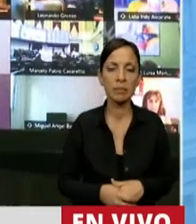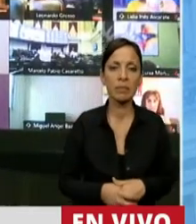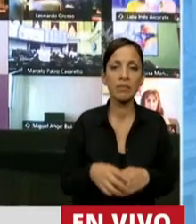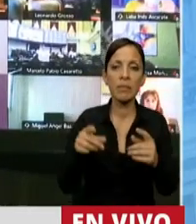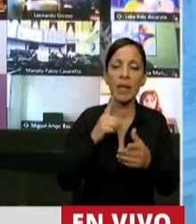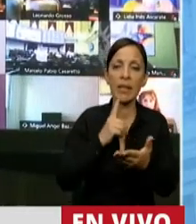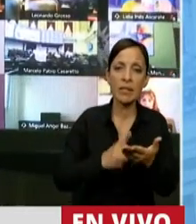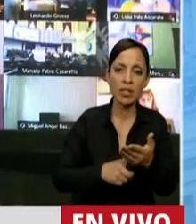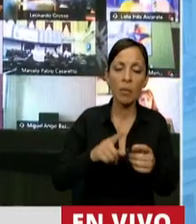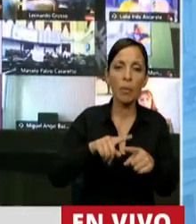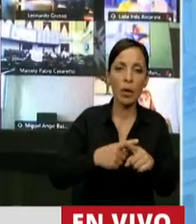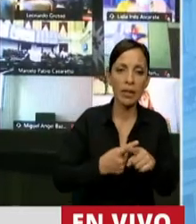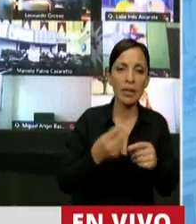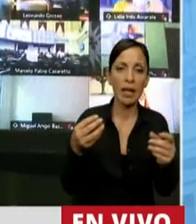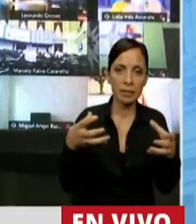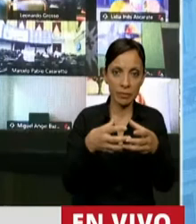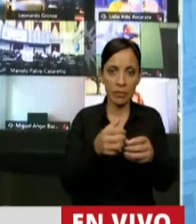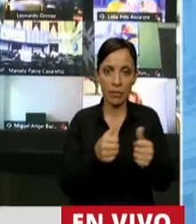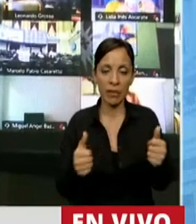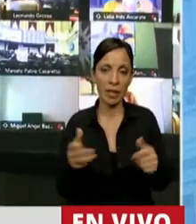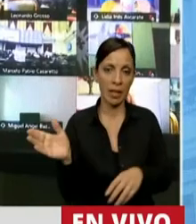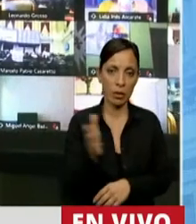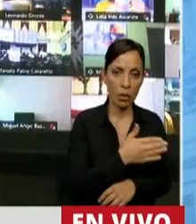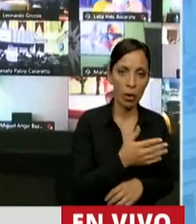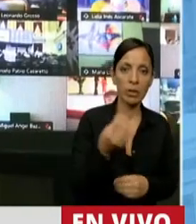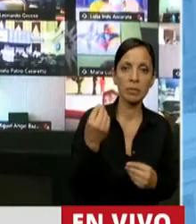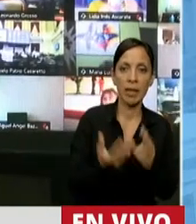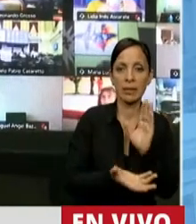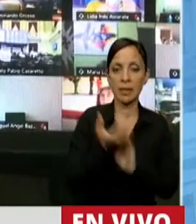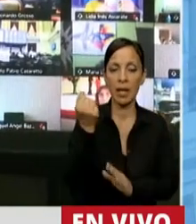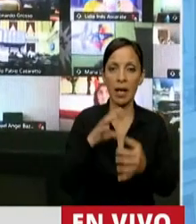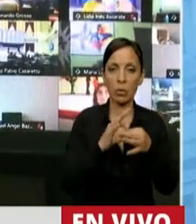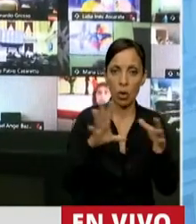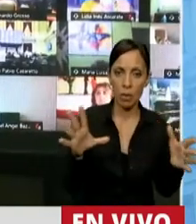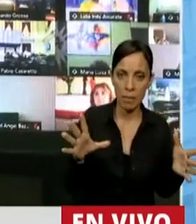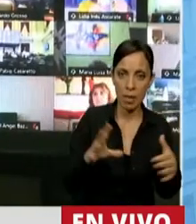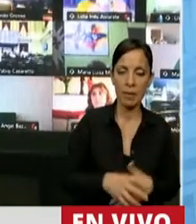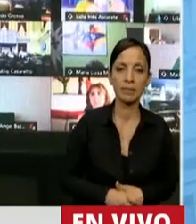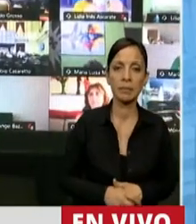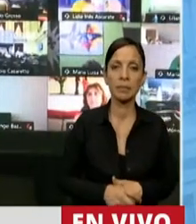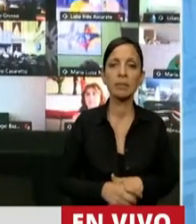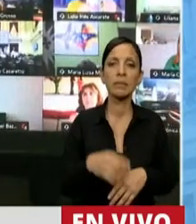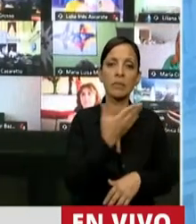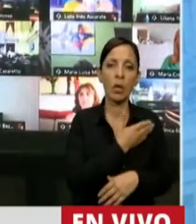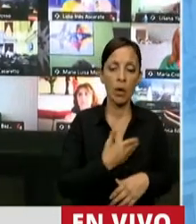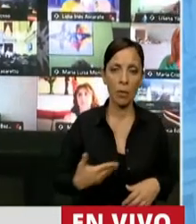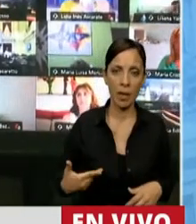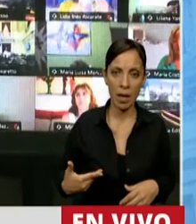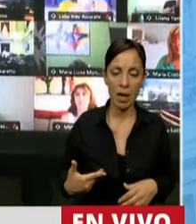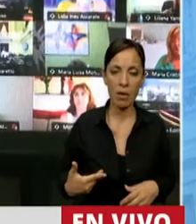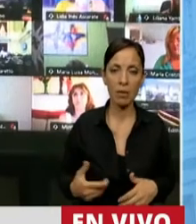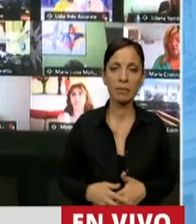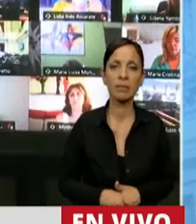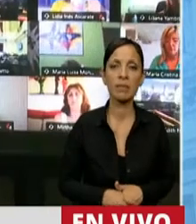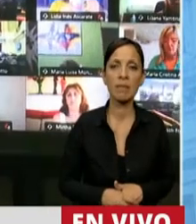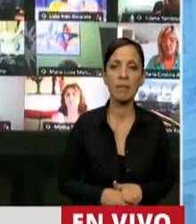decisión política del Frente de Todos para restar la autonomía a un gobierno